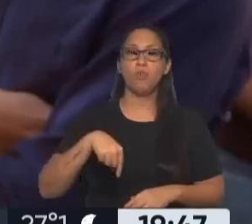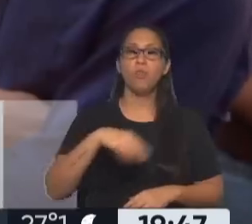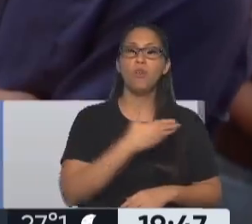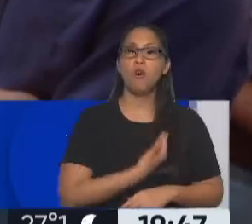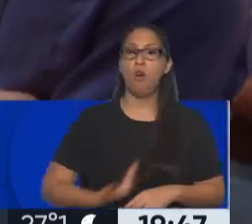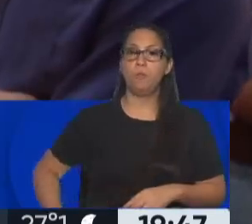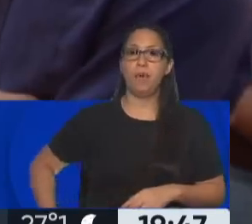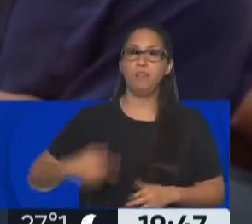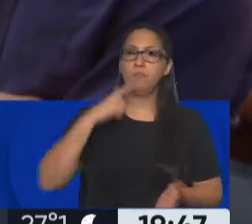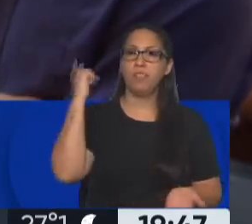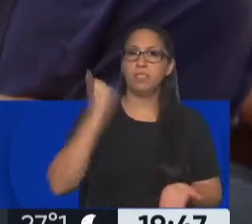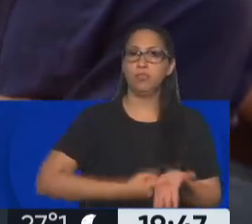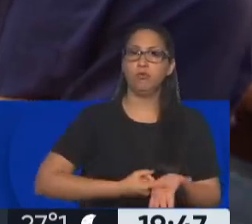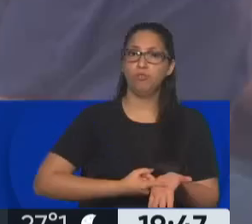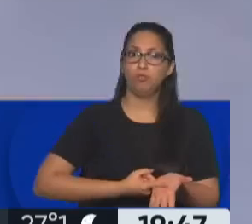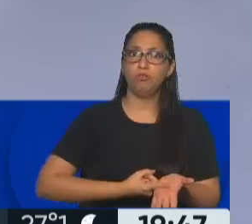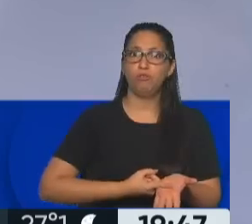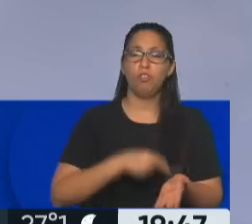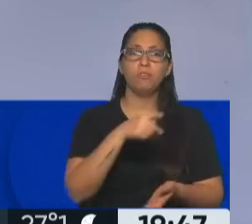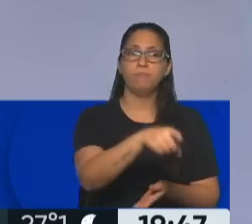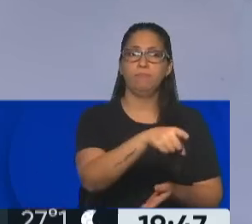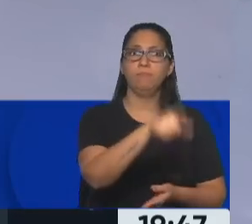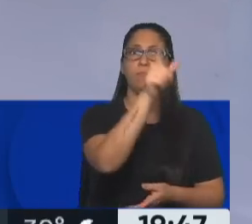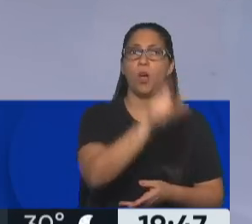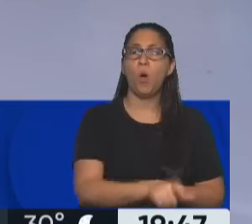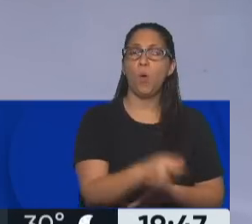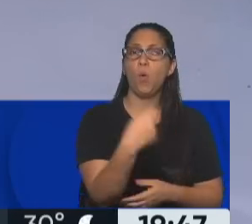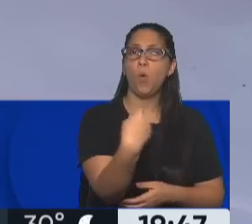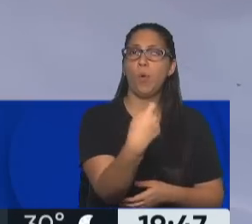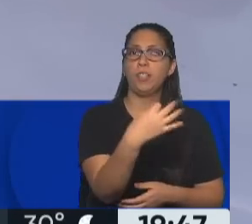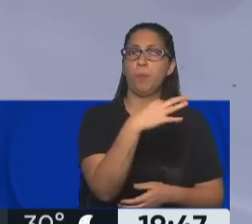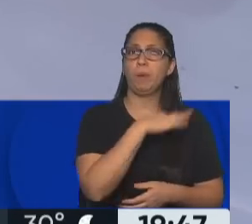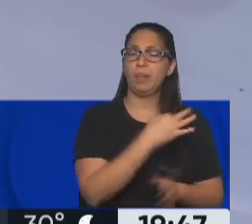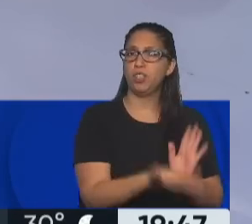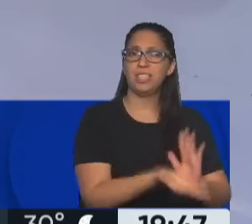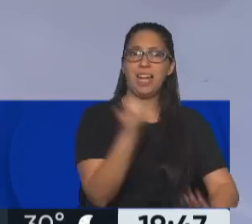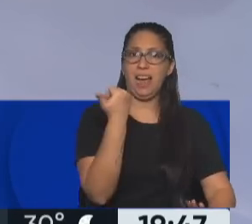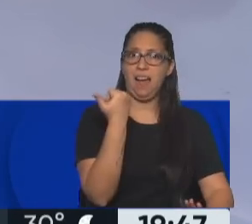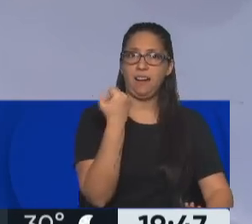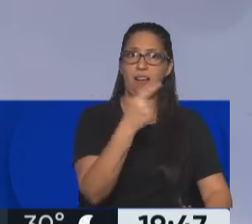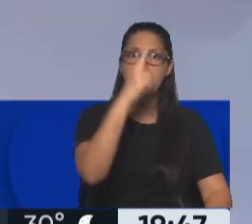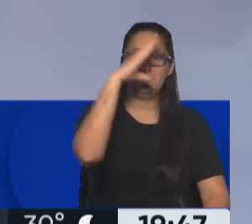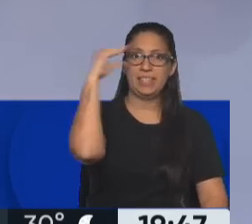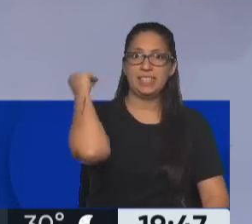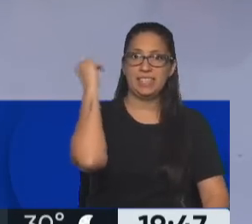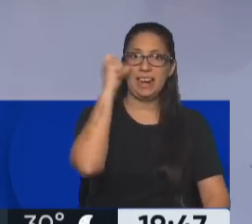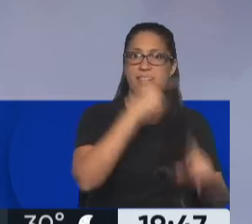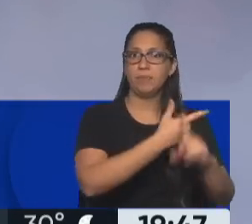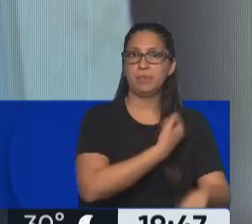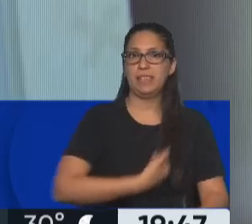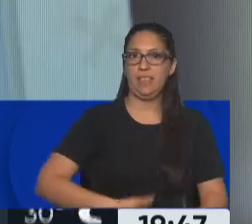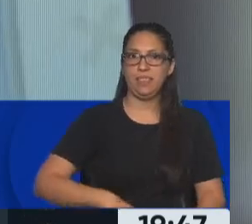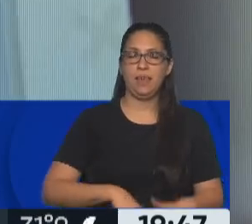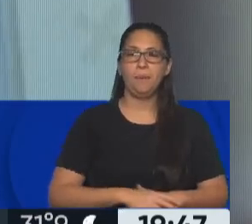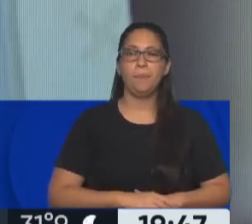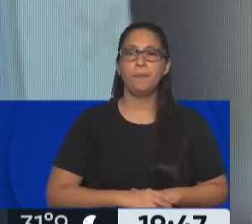el gobierno tomó la decisión de quitarle la jubilación de privilegio a la expresidenta Cristina Fernández de